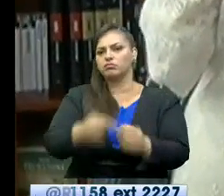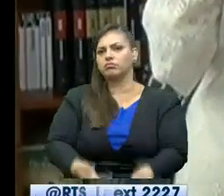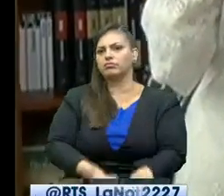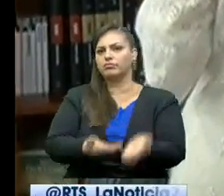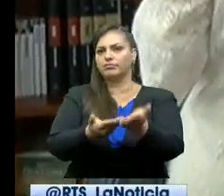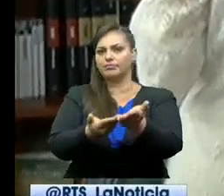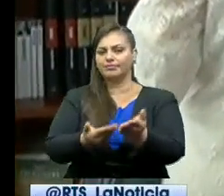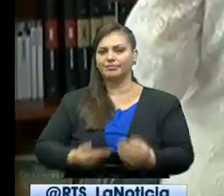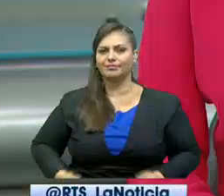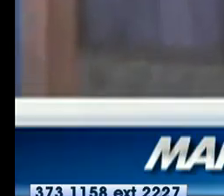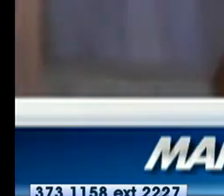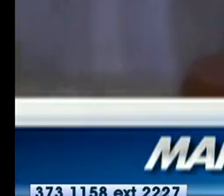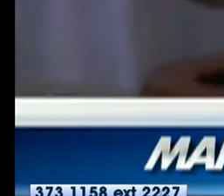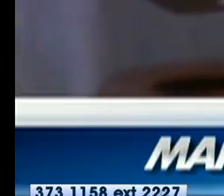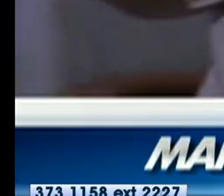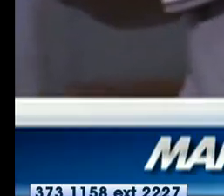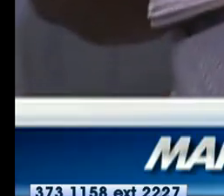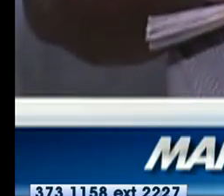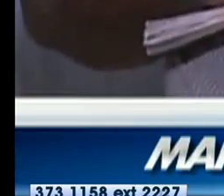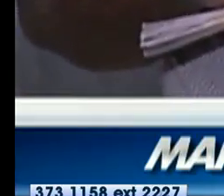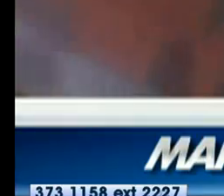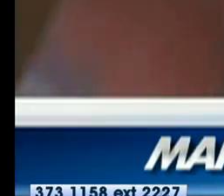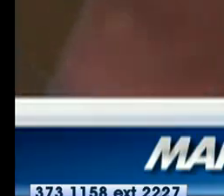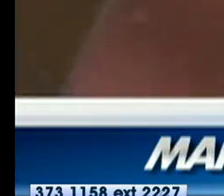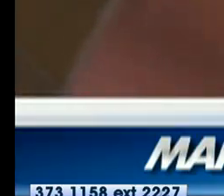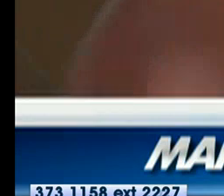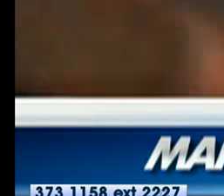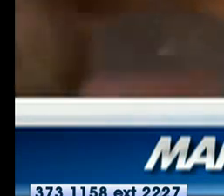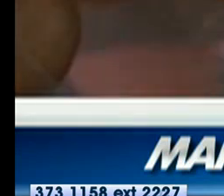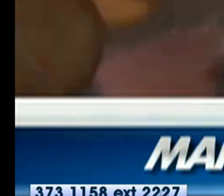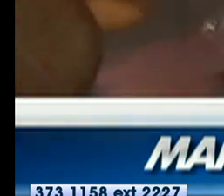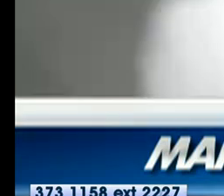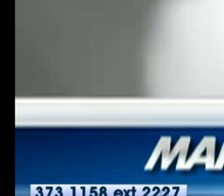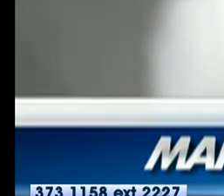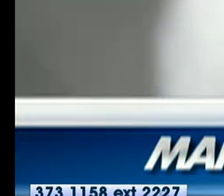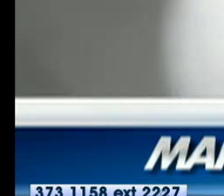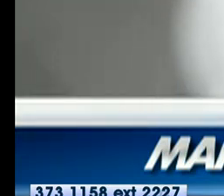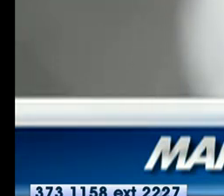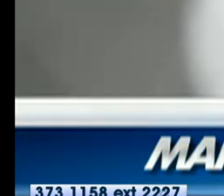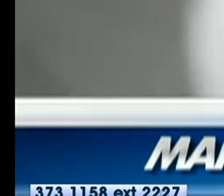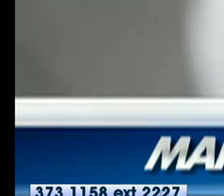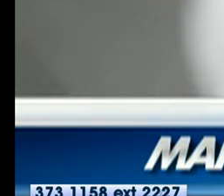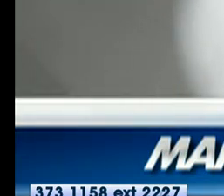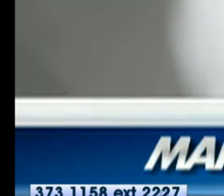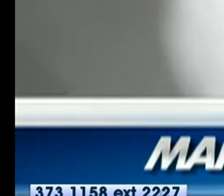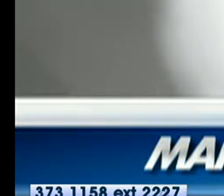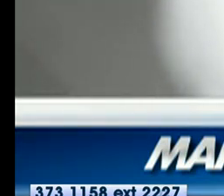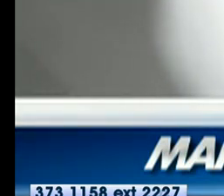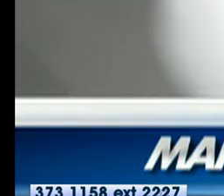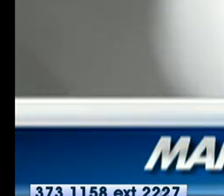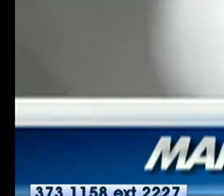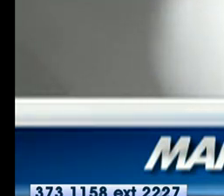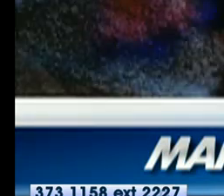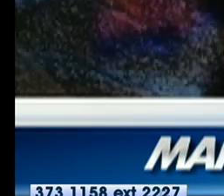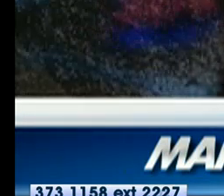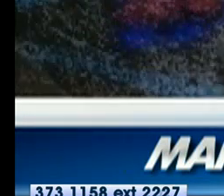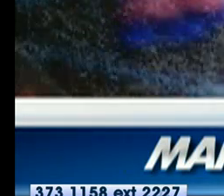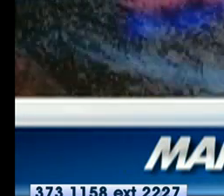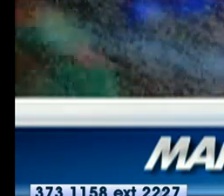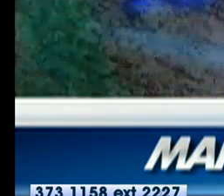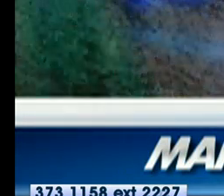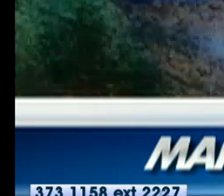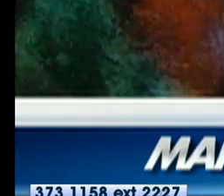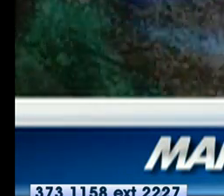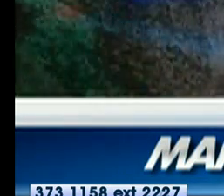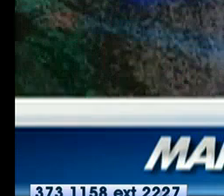Vera. Horas 30. Un informe sobre el aumento de casos de violencia psicológica. En